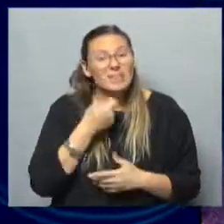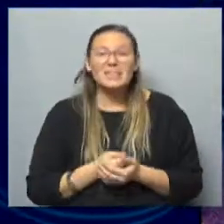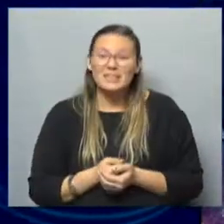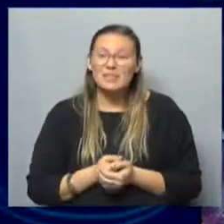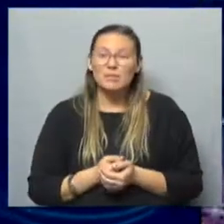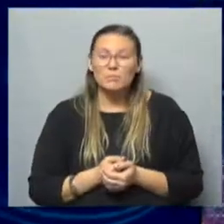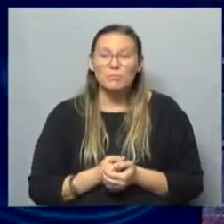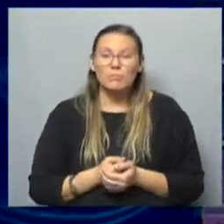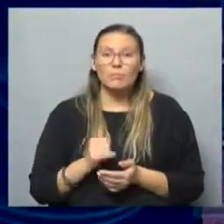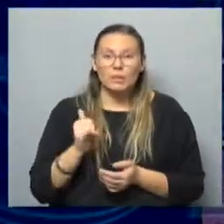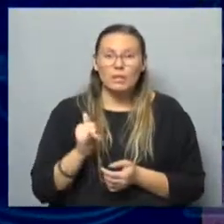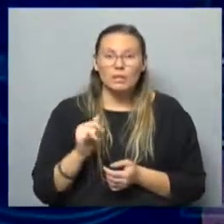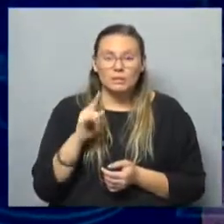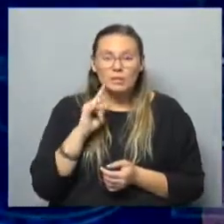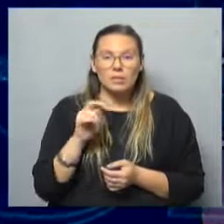me gustó mucho. Bueno,